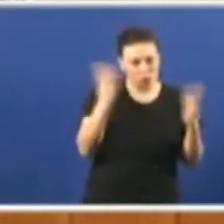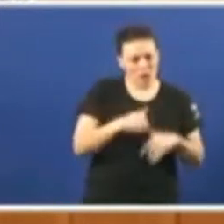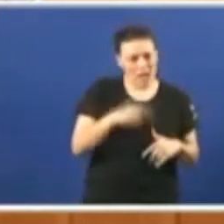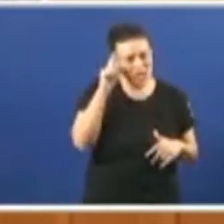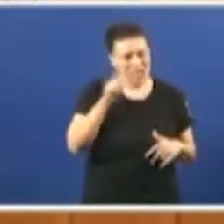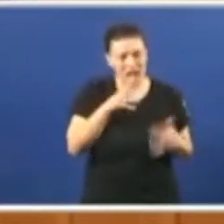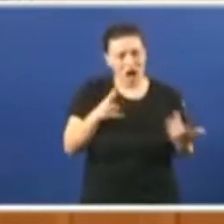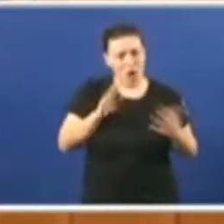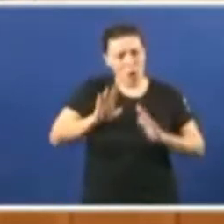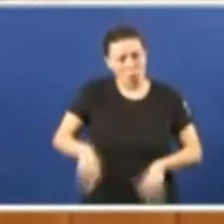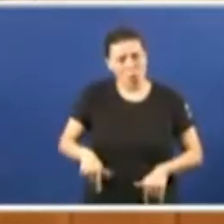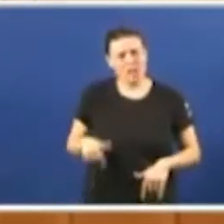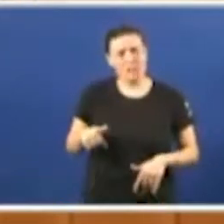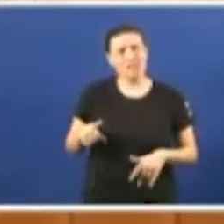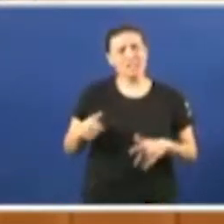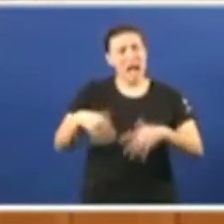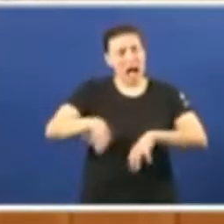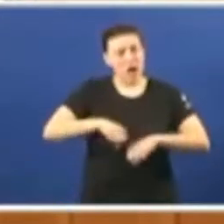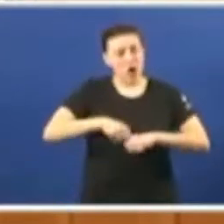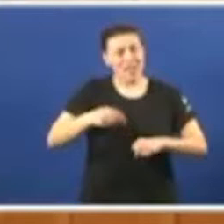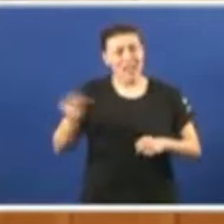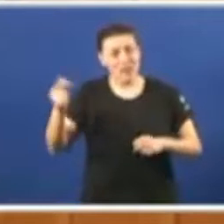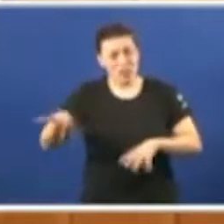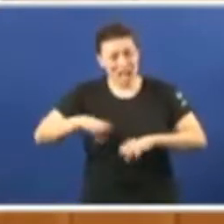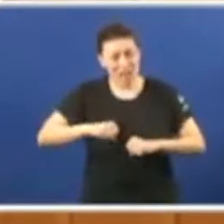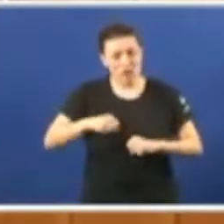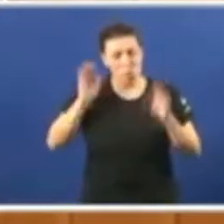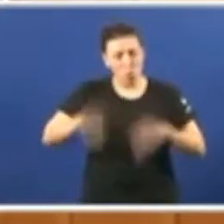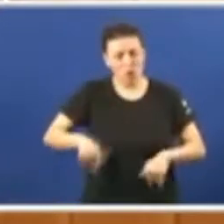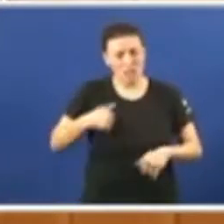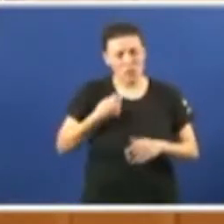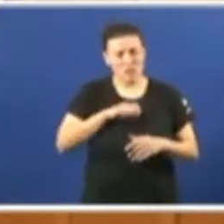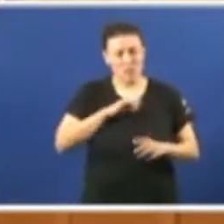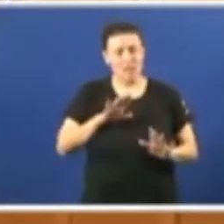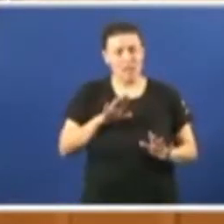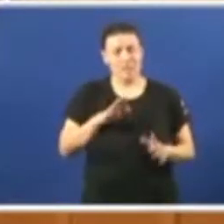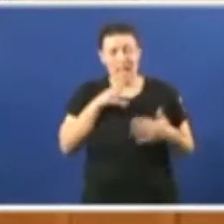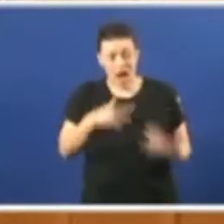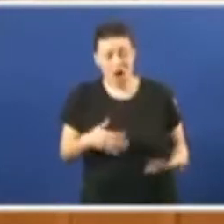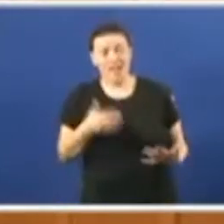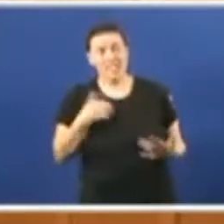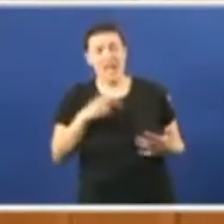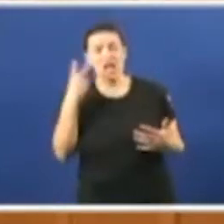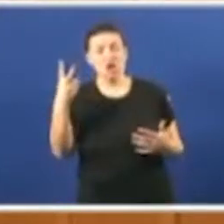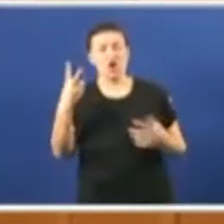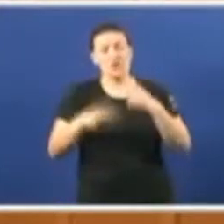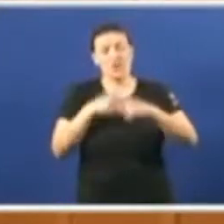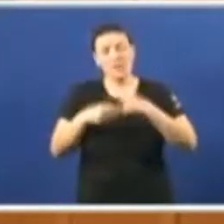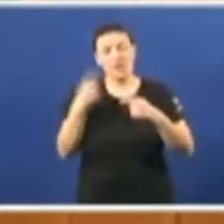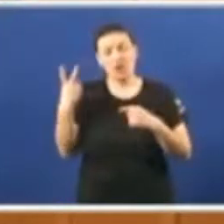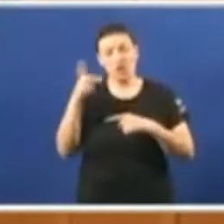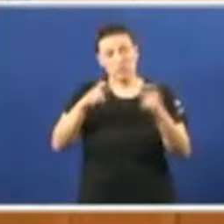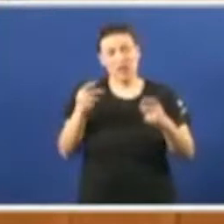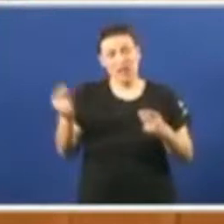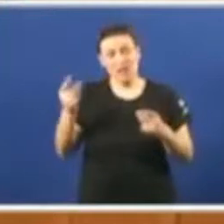que estamos na cola do que a acollida de persoas refuxiadas se refire? Ignoran que neste mesmo INTE hai en Galicia alo menos 2 familias de